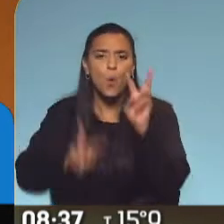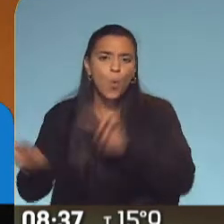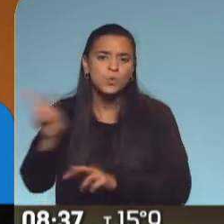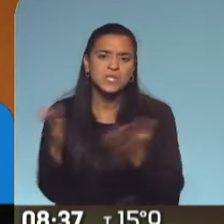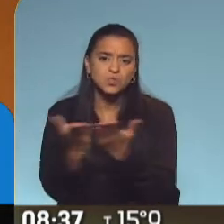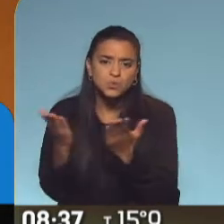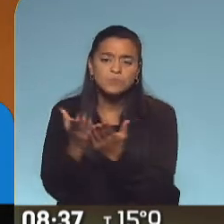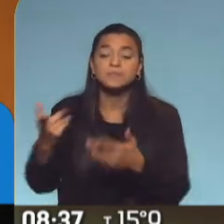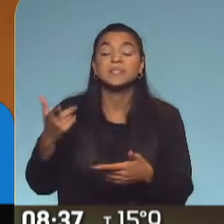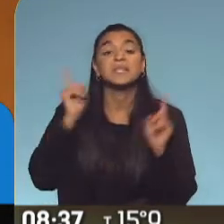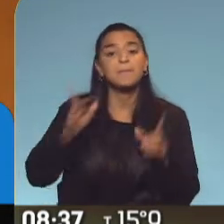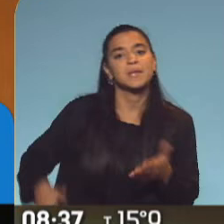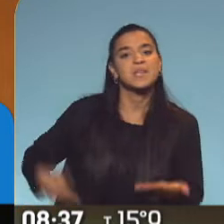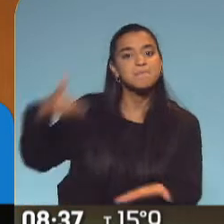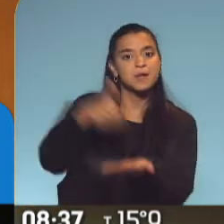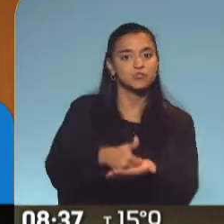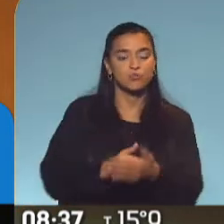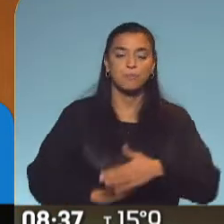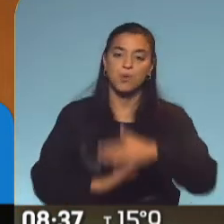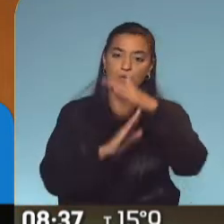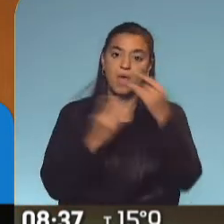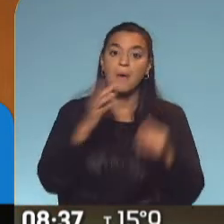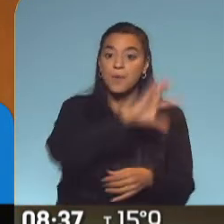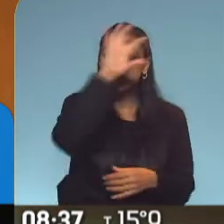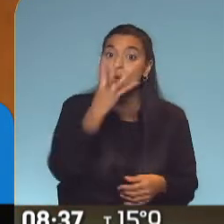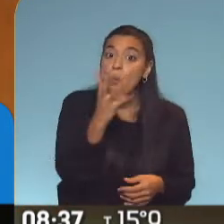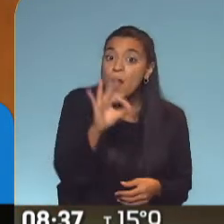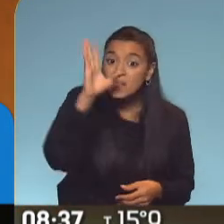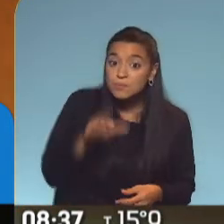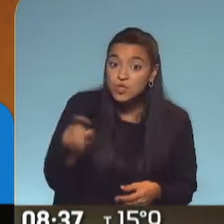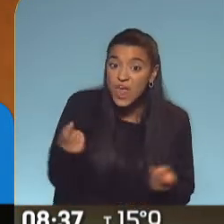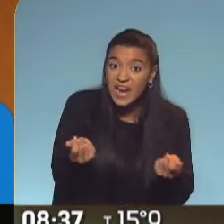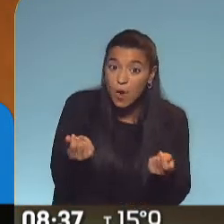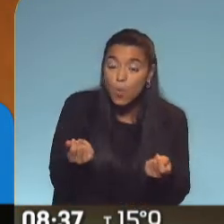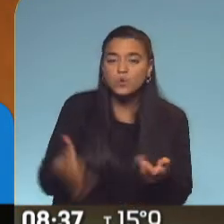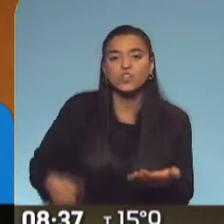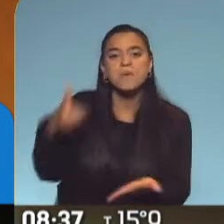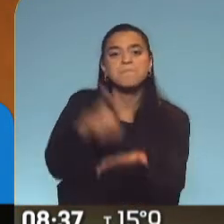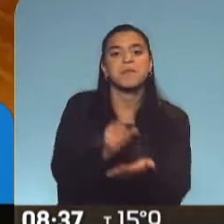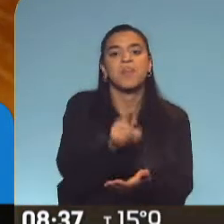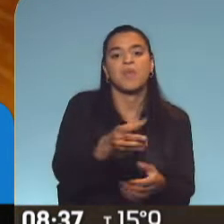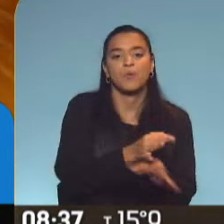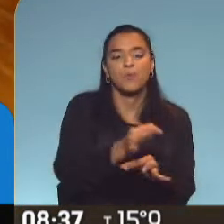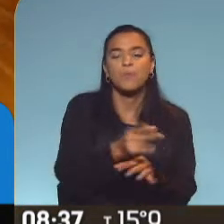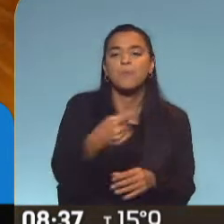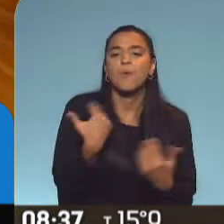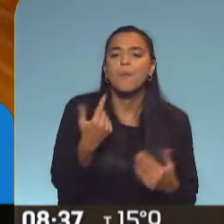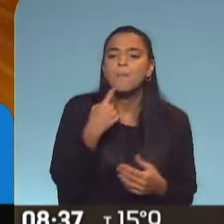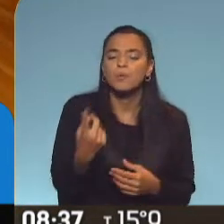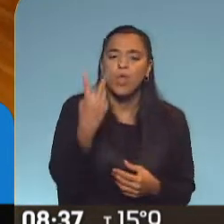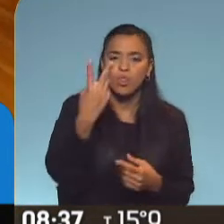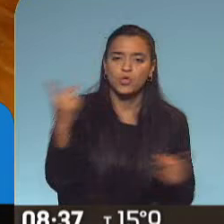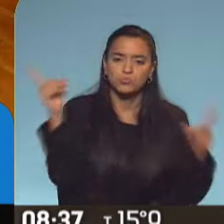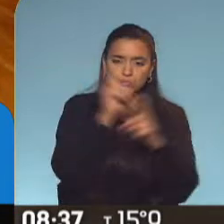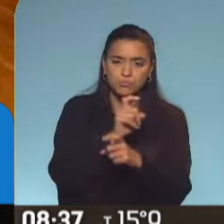la inversión educativa. Hay provincias que invierten más del 40% de sus recursos en educación. Ministro, ¿le podemos preguntar por 2 provincias que están en